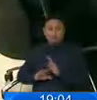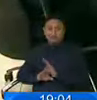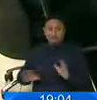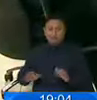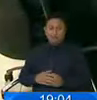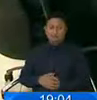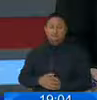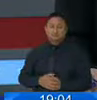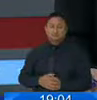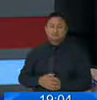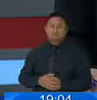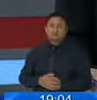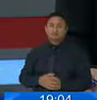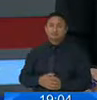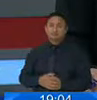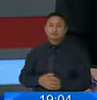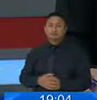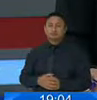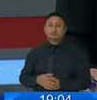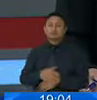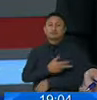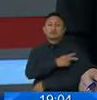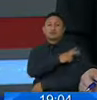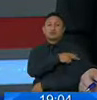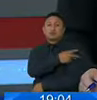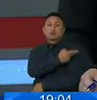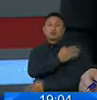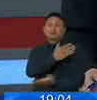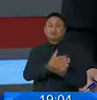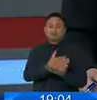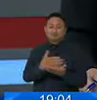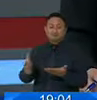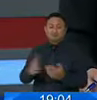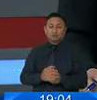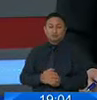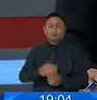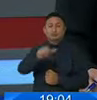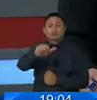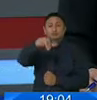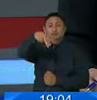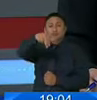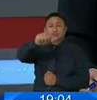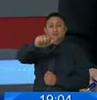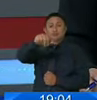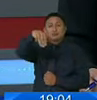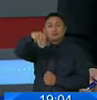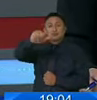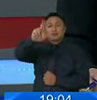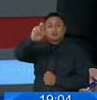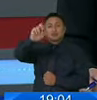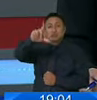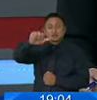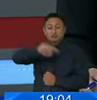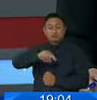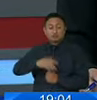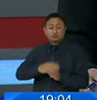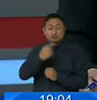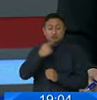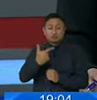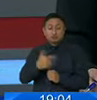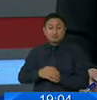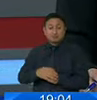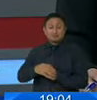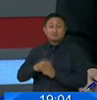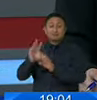Javier Rosero. La vocal cesada del Consejo Nacional Electoral, Ana Marcela Paredes, anunció que se allanará la resolución